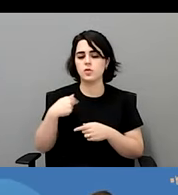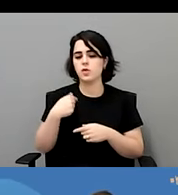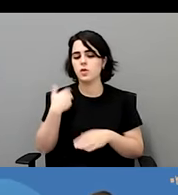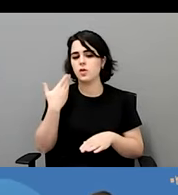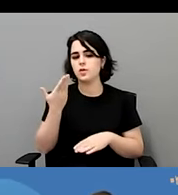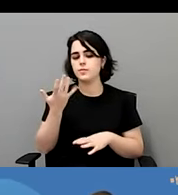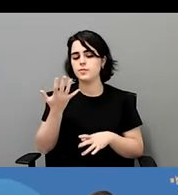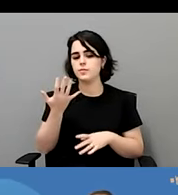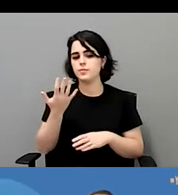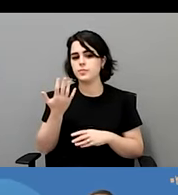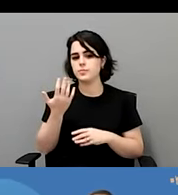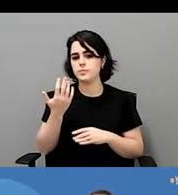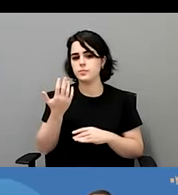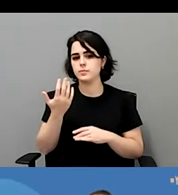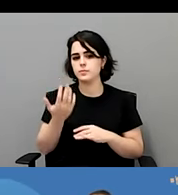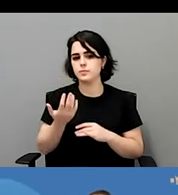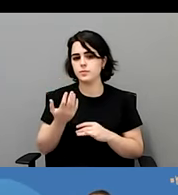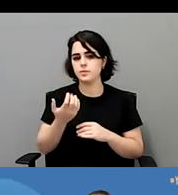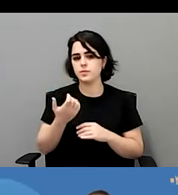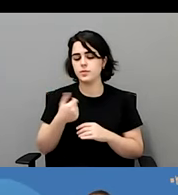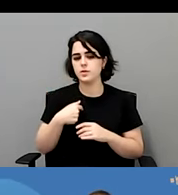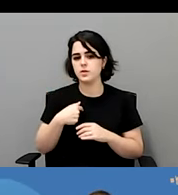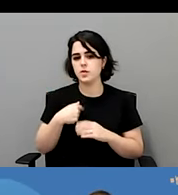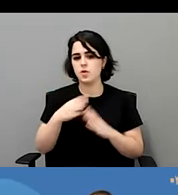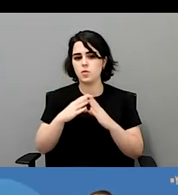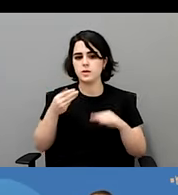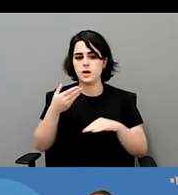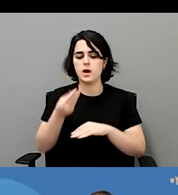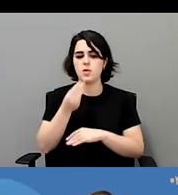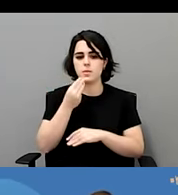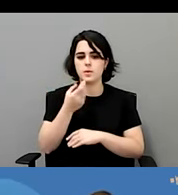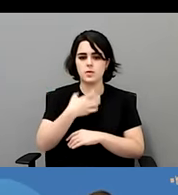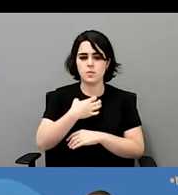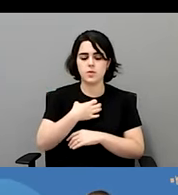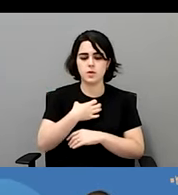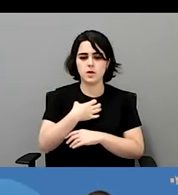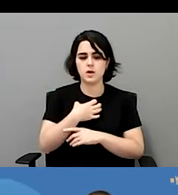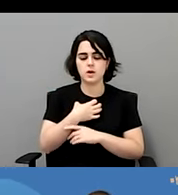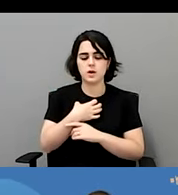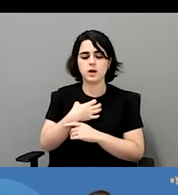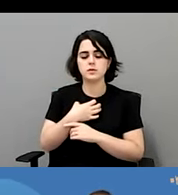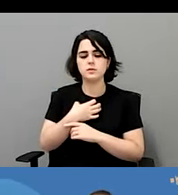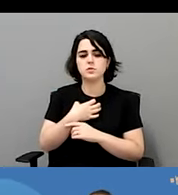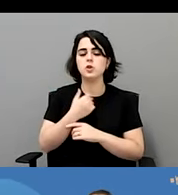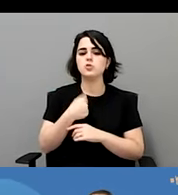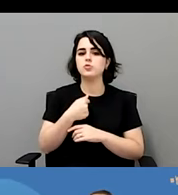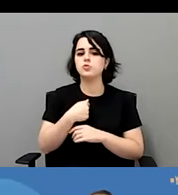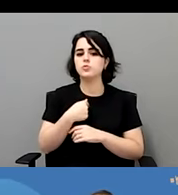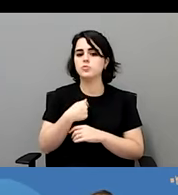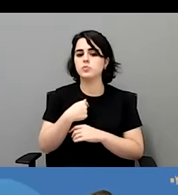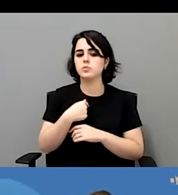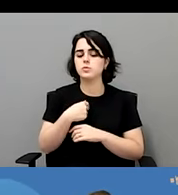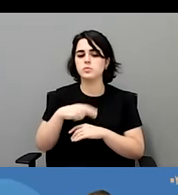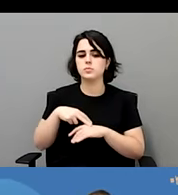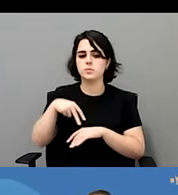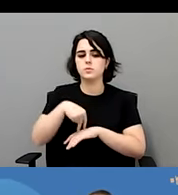la universidad, motivos por los cuales no me podía inscribir